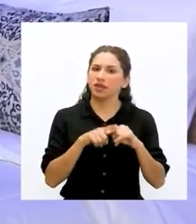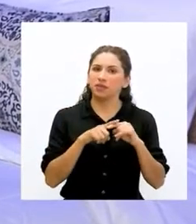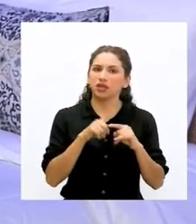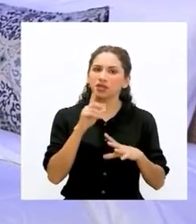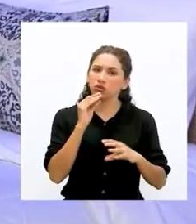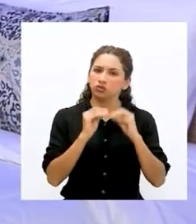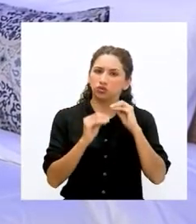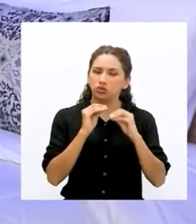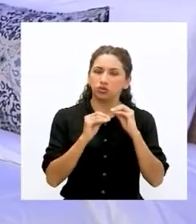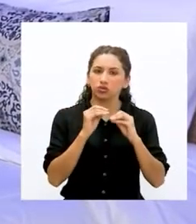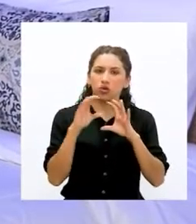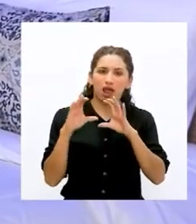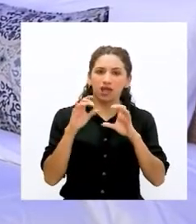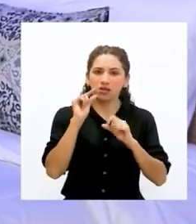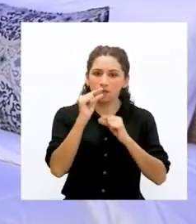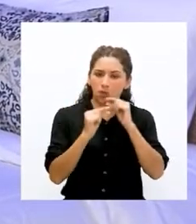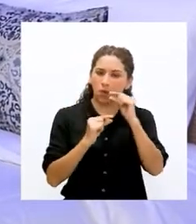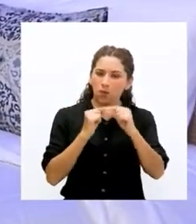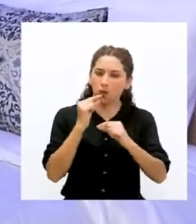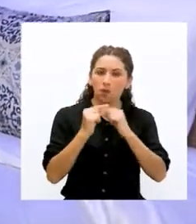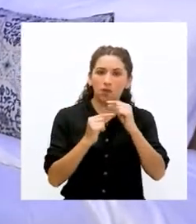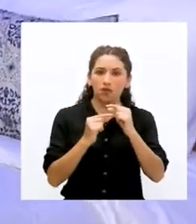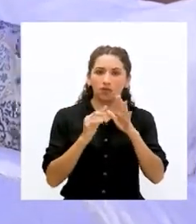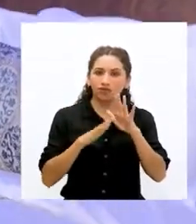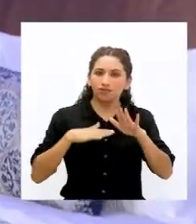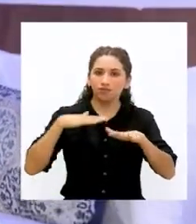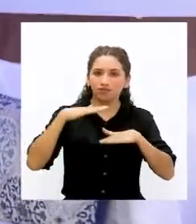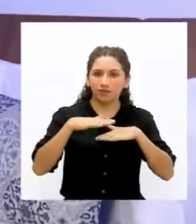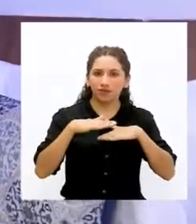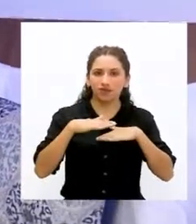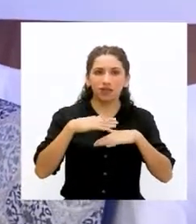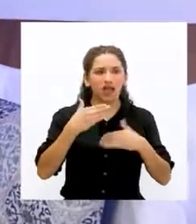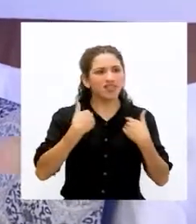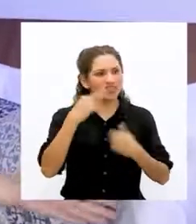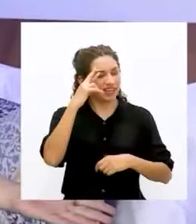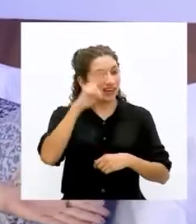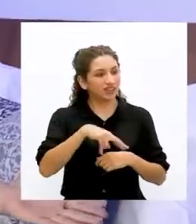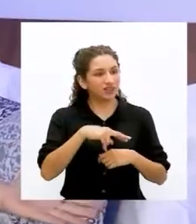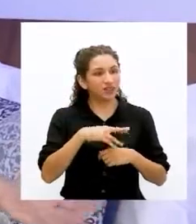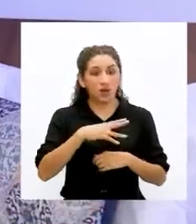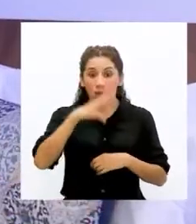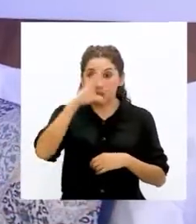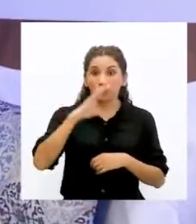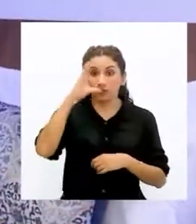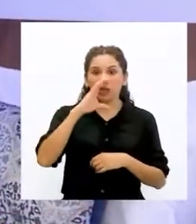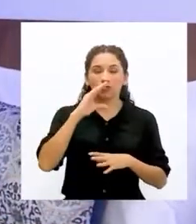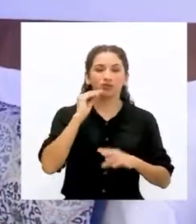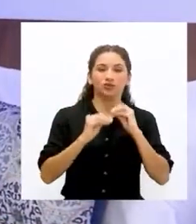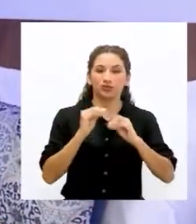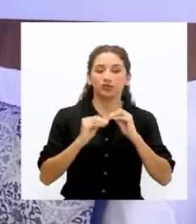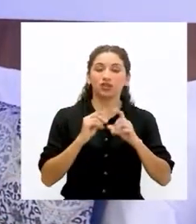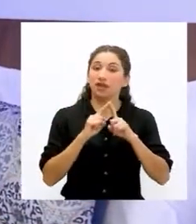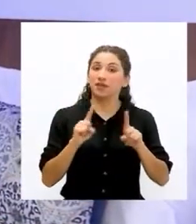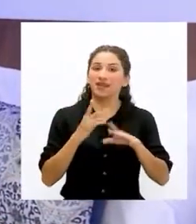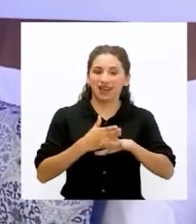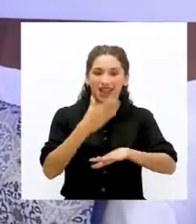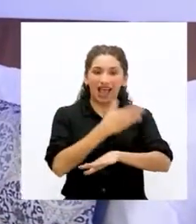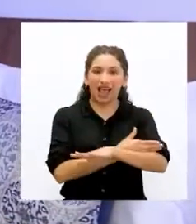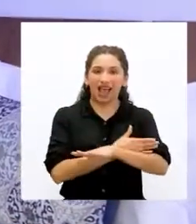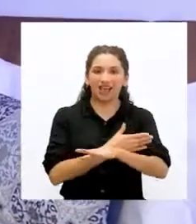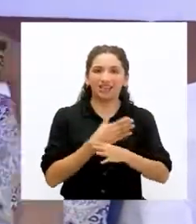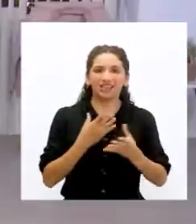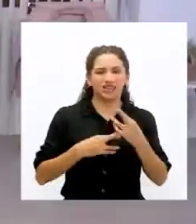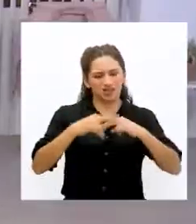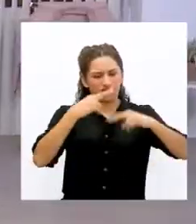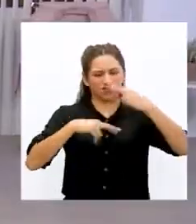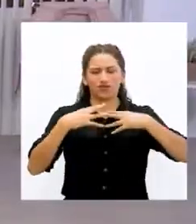dando pequeños pasos. Tienes razón. Busquemos soluciones, pero antes, a recuperar